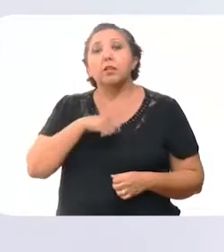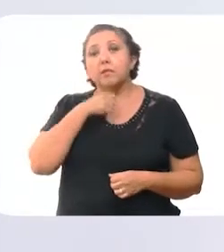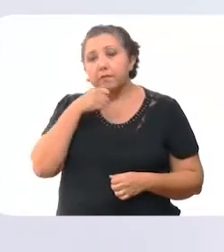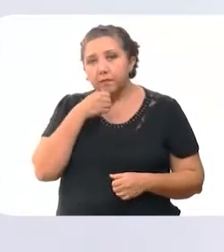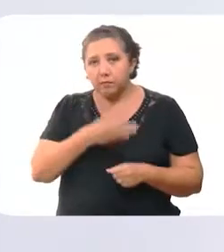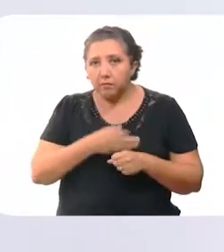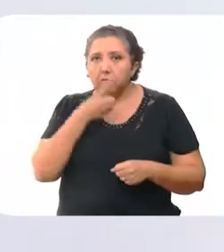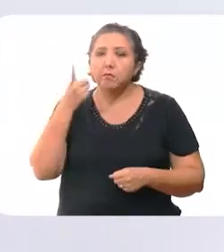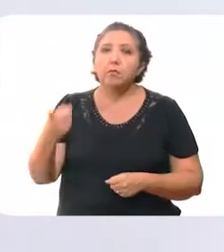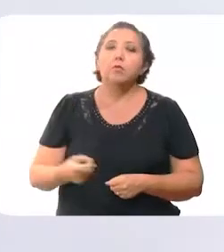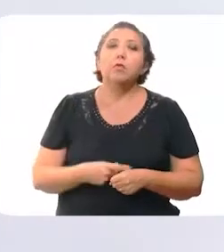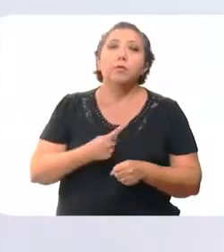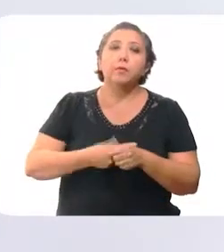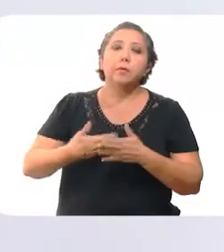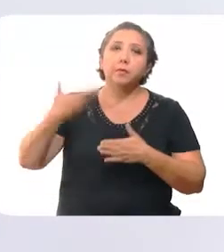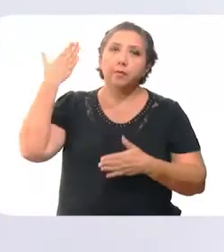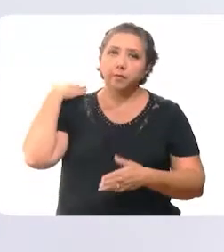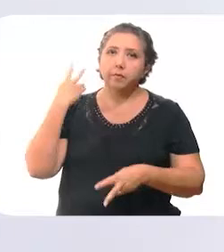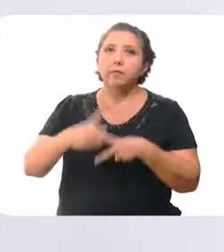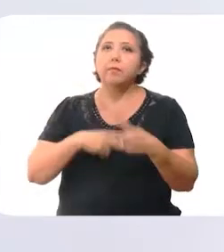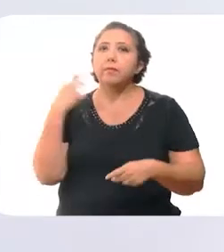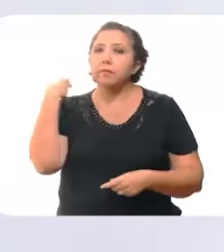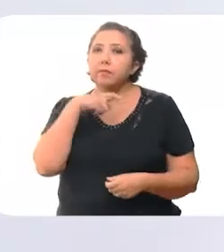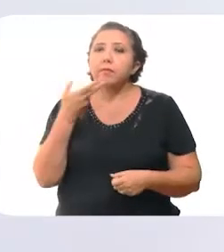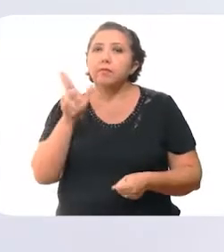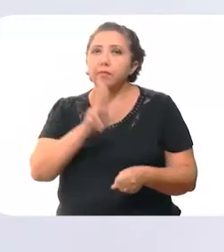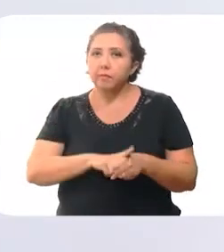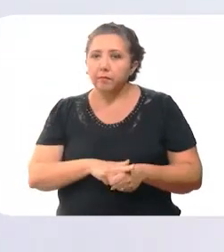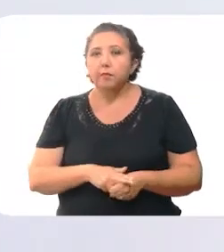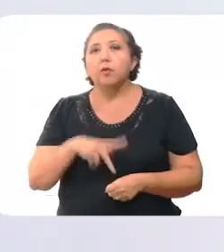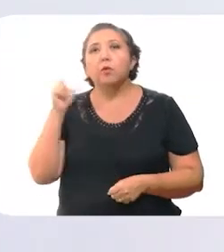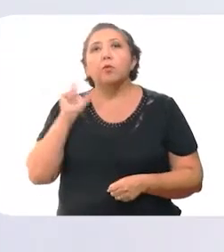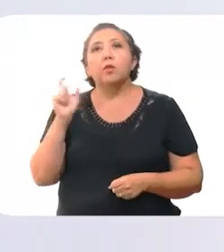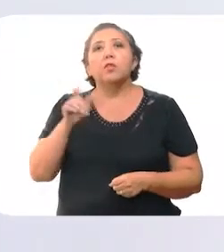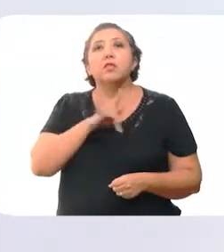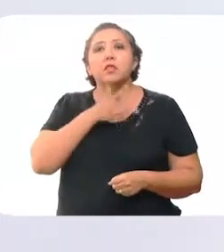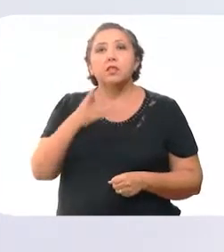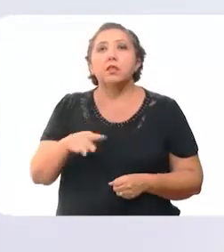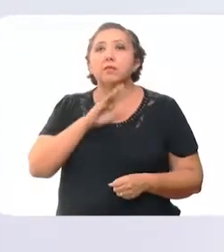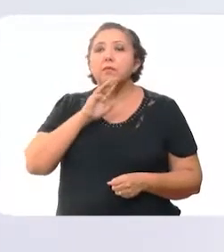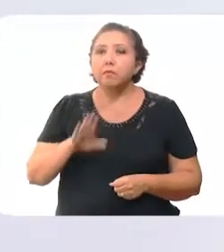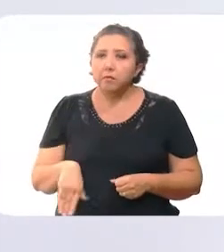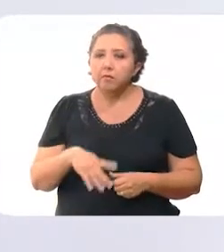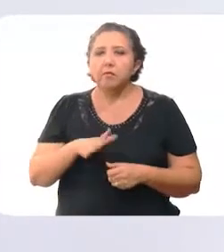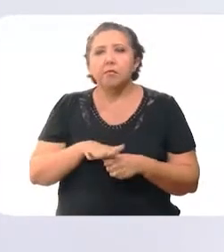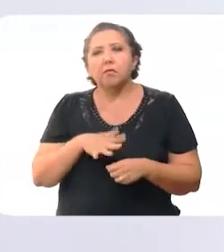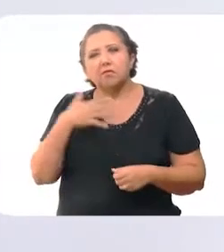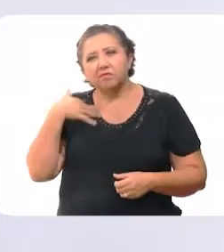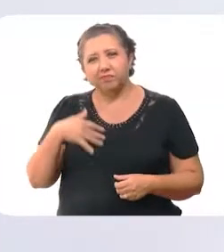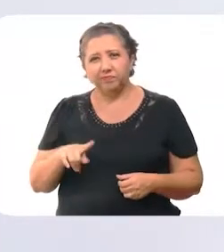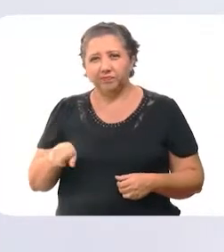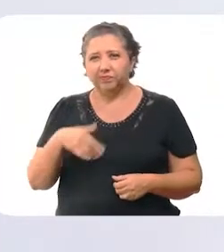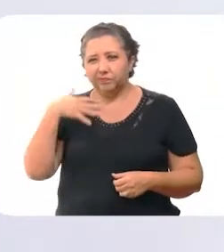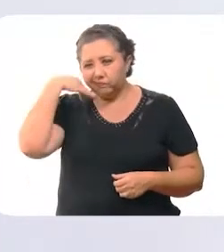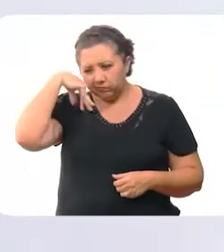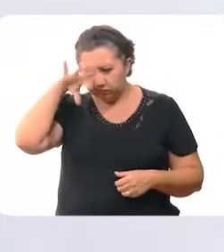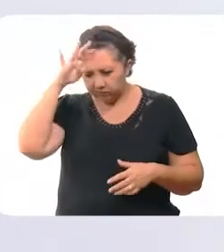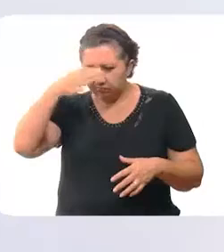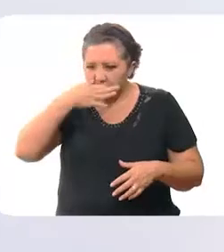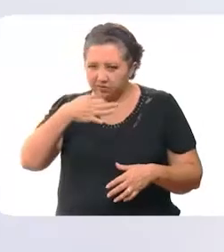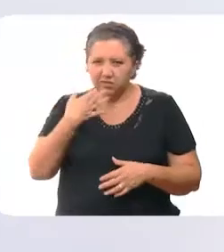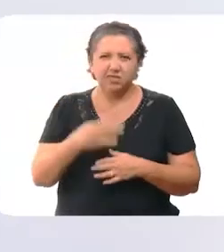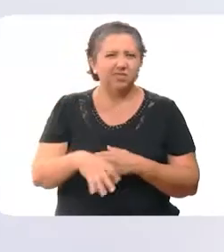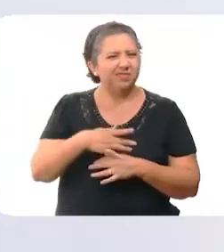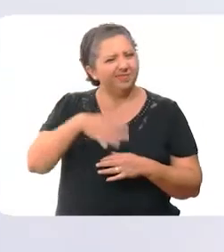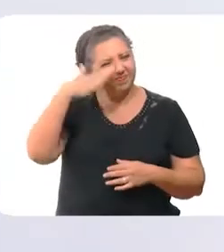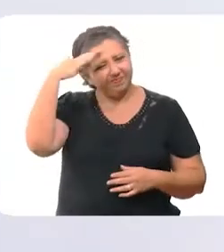personas con enfermedades previas, acudan de inmediato al hospital. Apenas detecten los primeros síntomas de contagio, que son fiebre, tos,